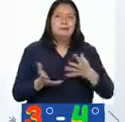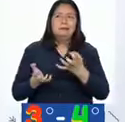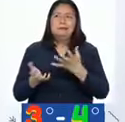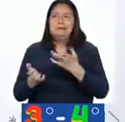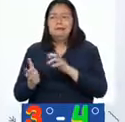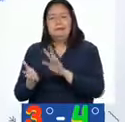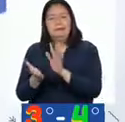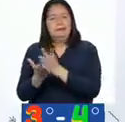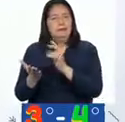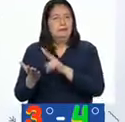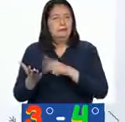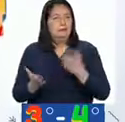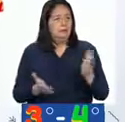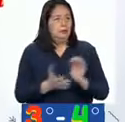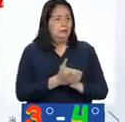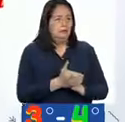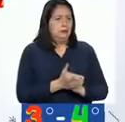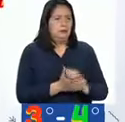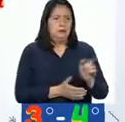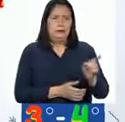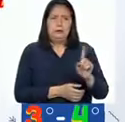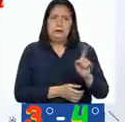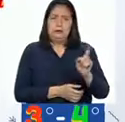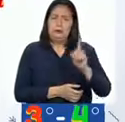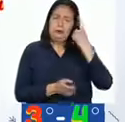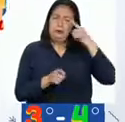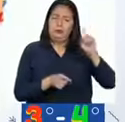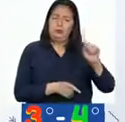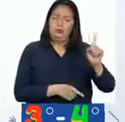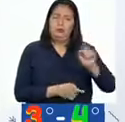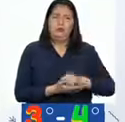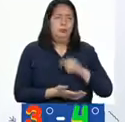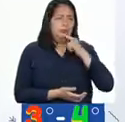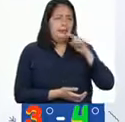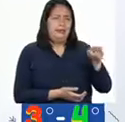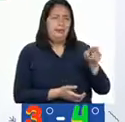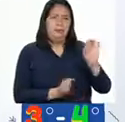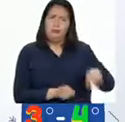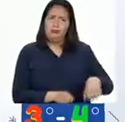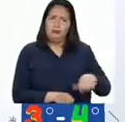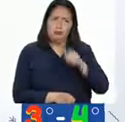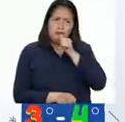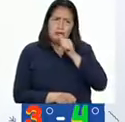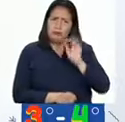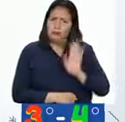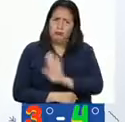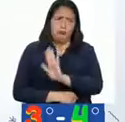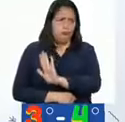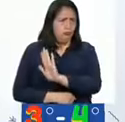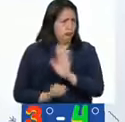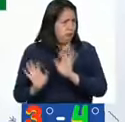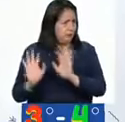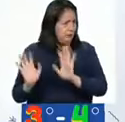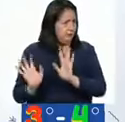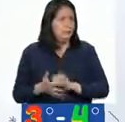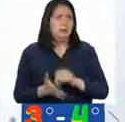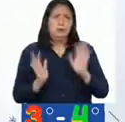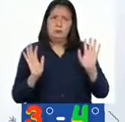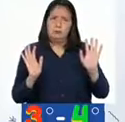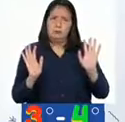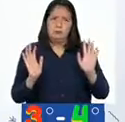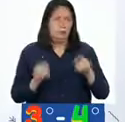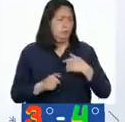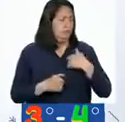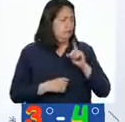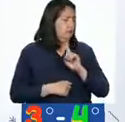su diario, pero había una amiga que estaba muy en desacuerdo. Ella decía que sus secretos son únicamente de Bartolo, es decir,